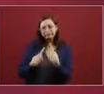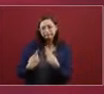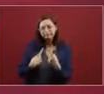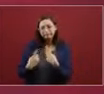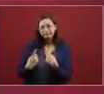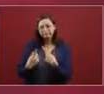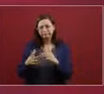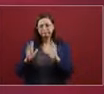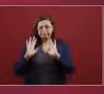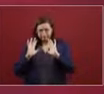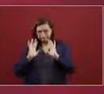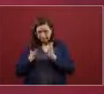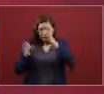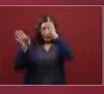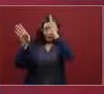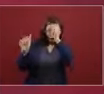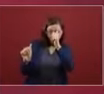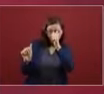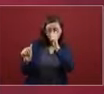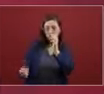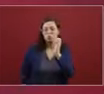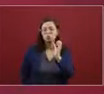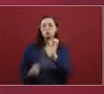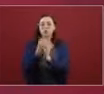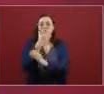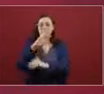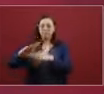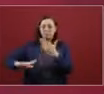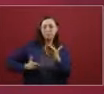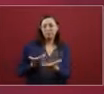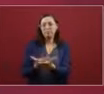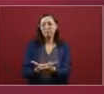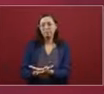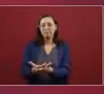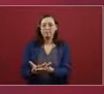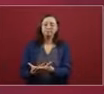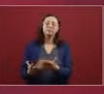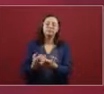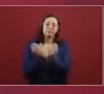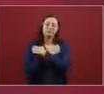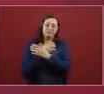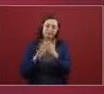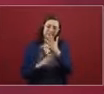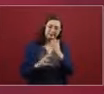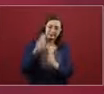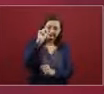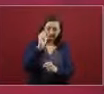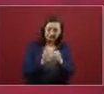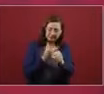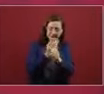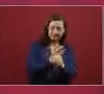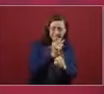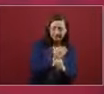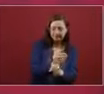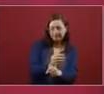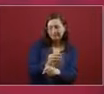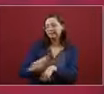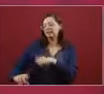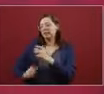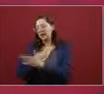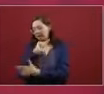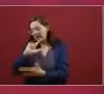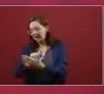se llega a un acuerdo para la aprobación de una reforma constitucional y la aprobación